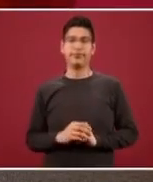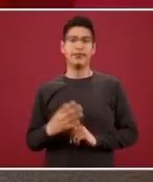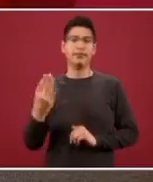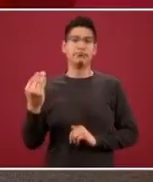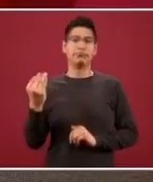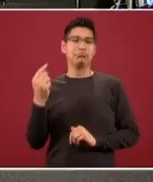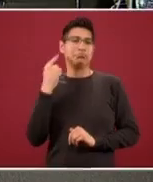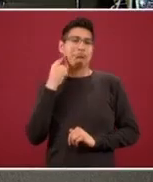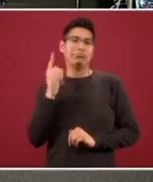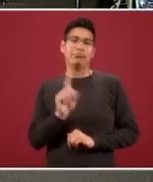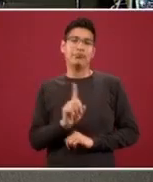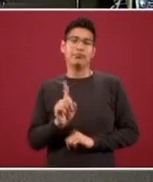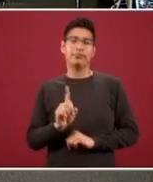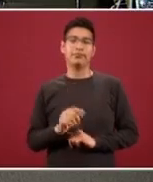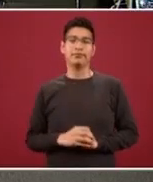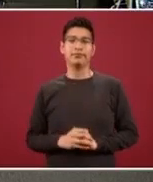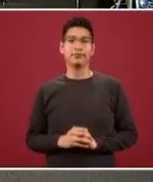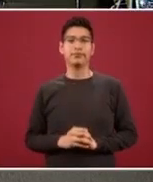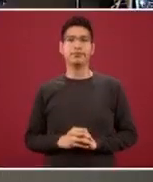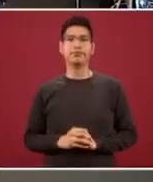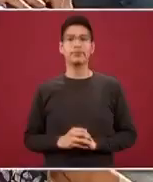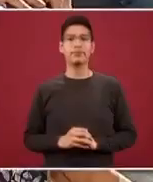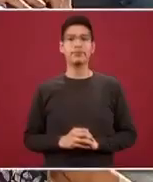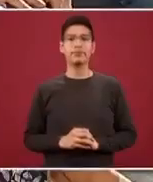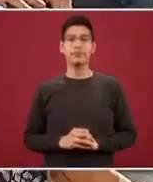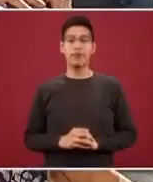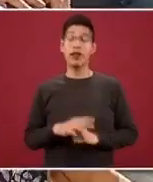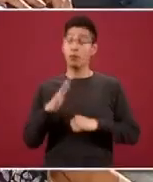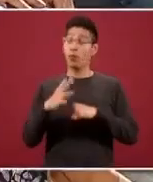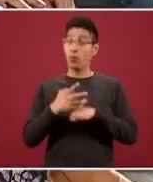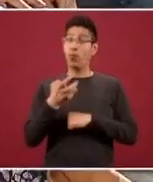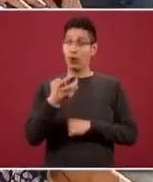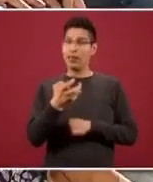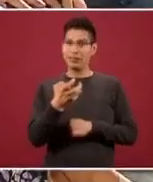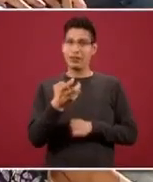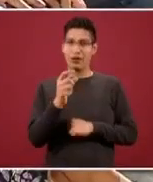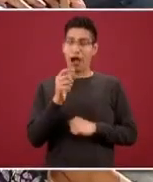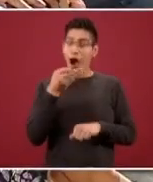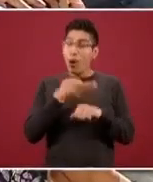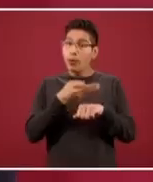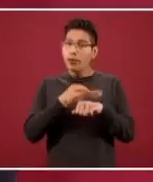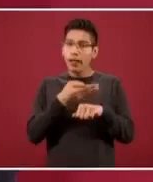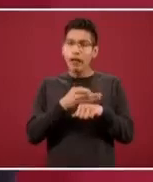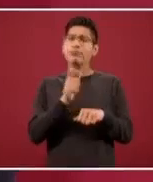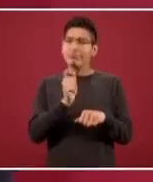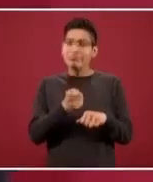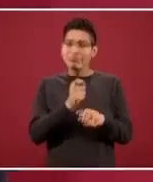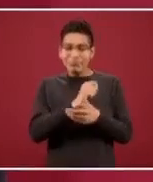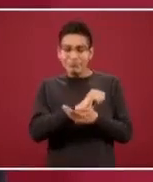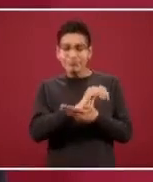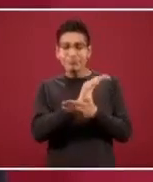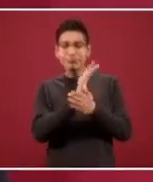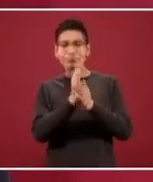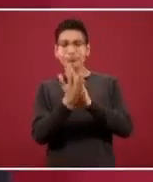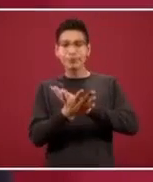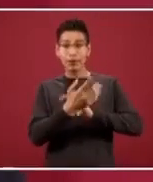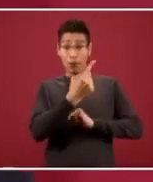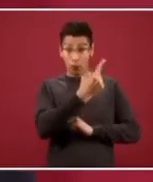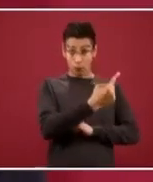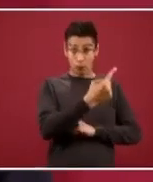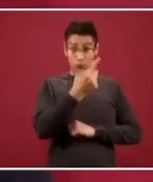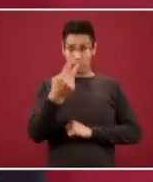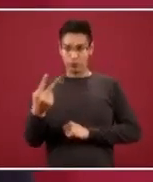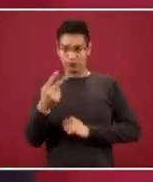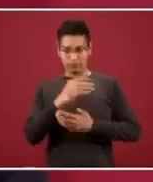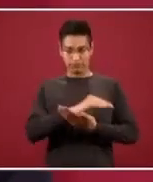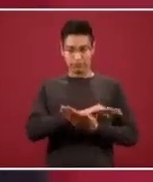casos. ¿No sería entonces ya la fase 2? Por eso es en la transición que estoy comentando, porque a